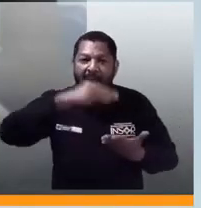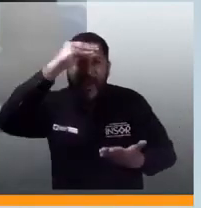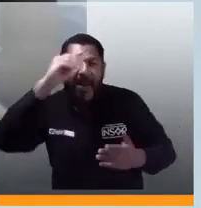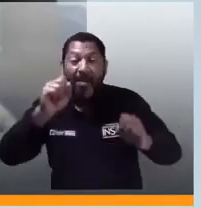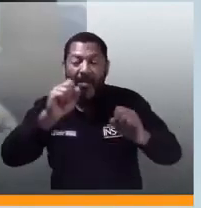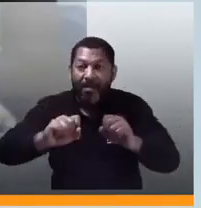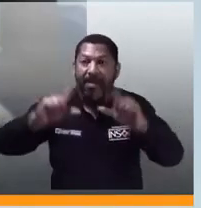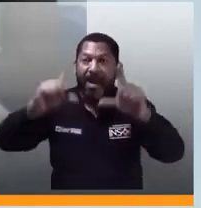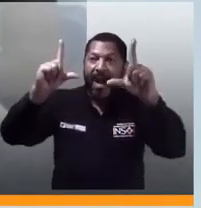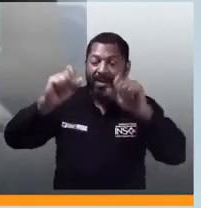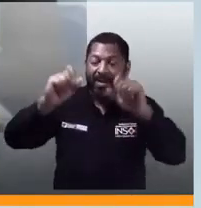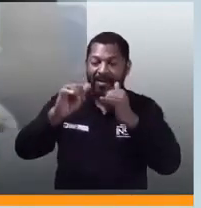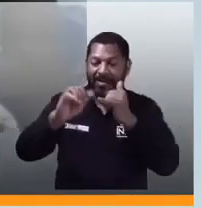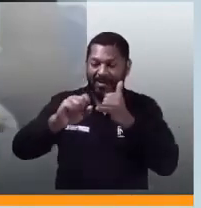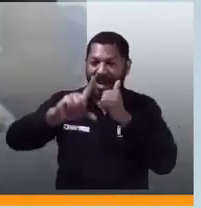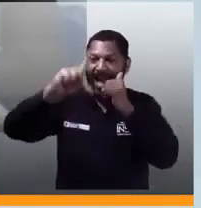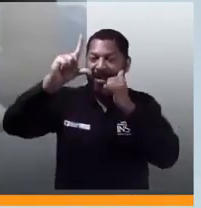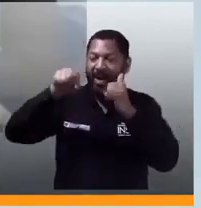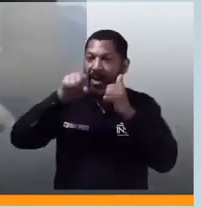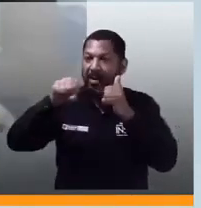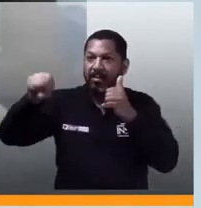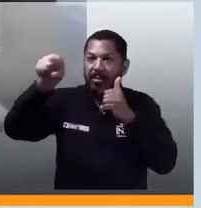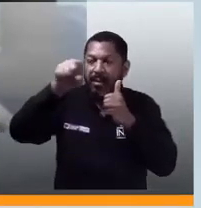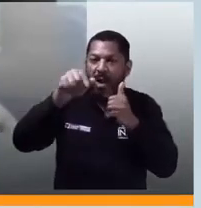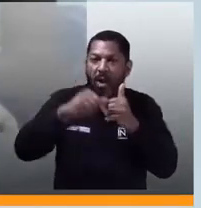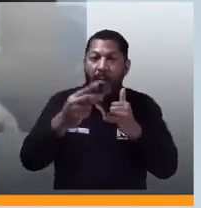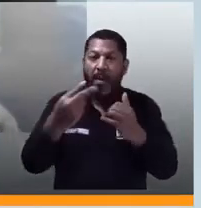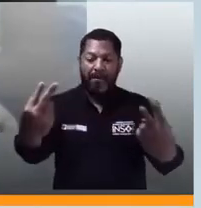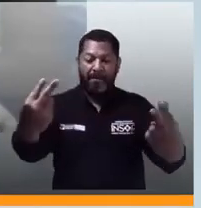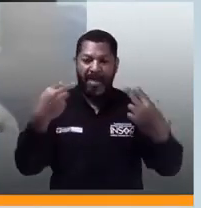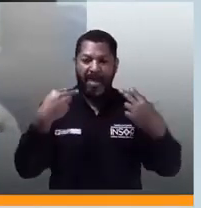a mostrar su destreza en la actividad que